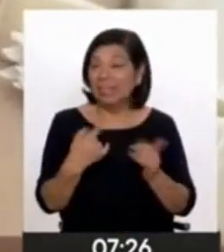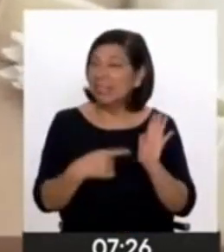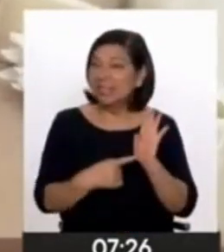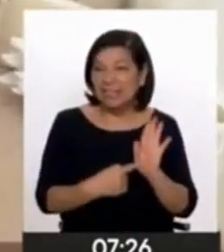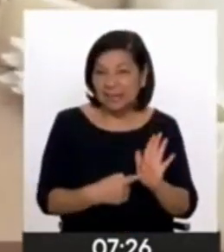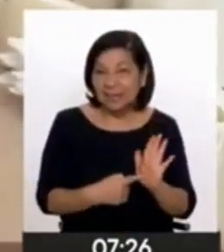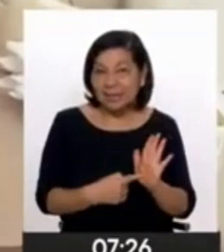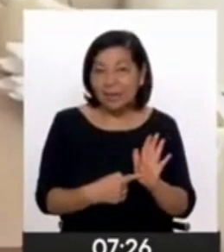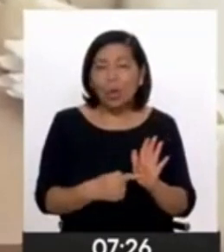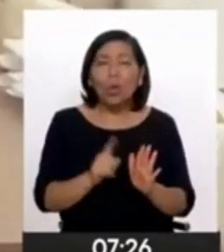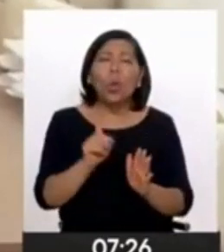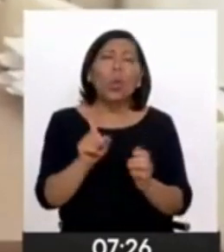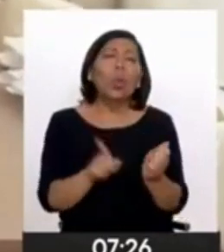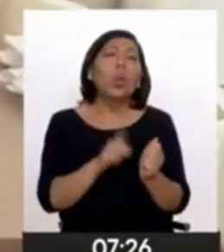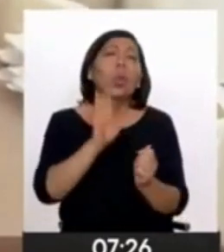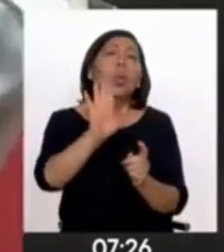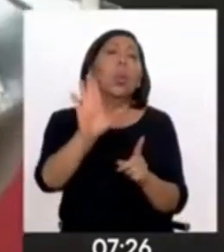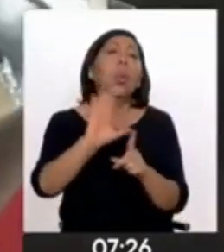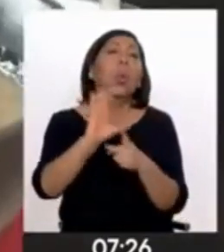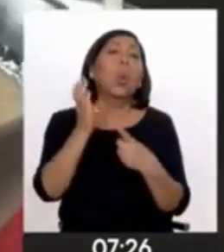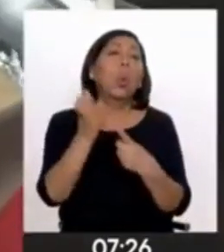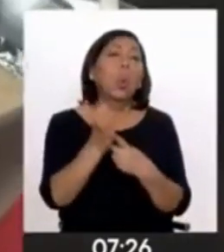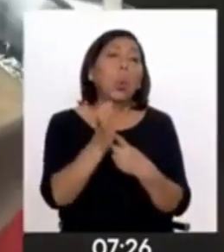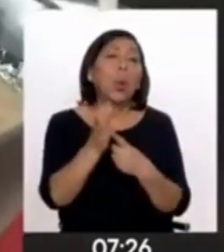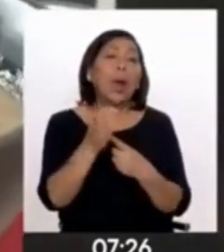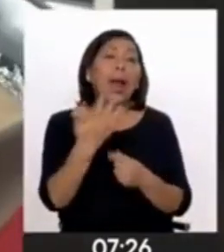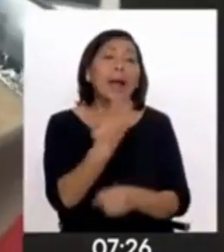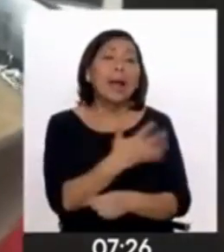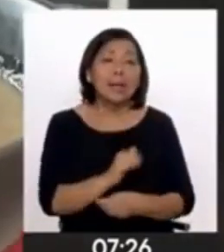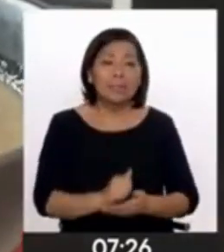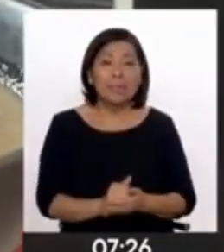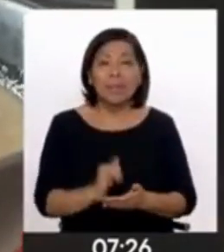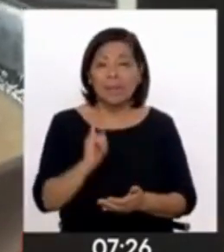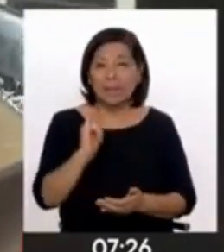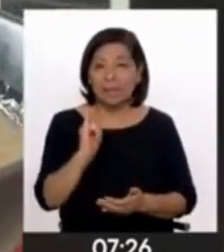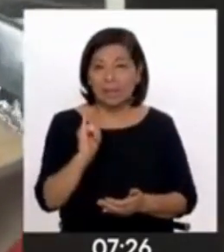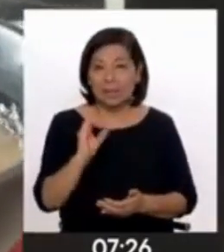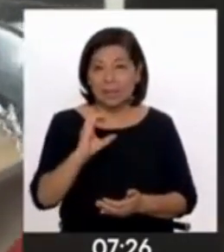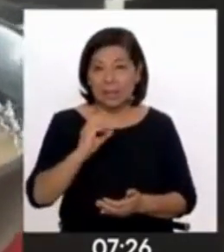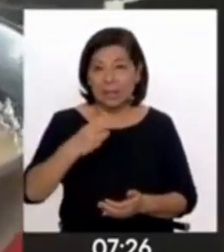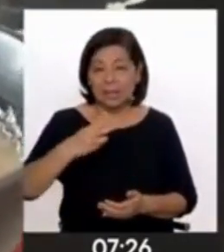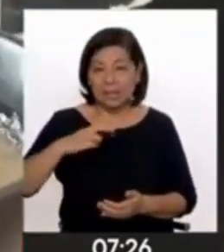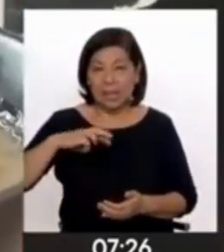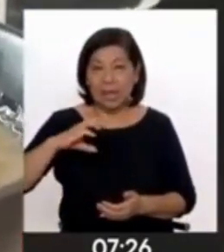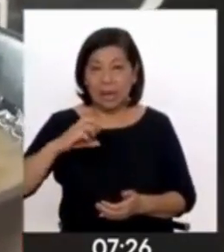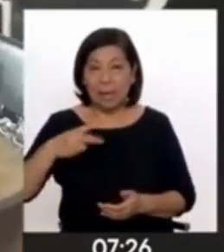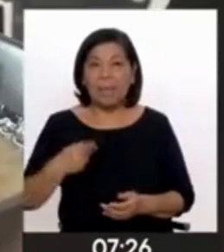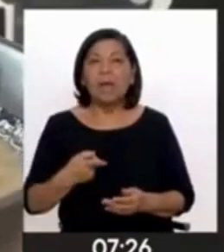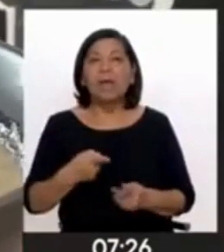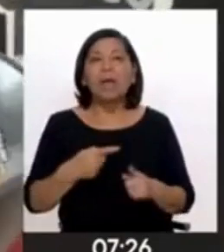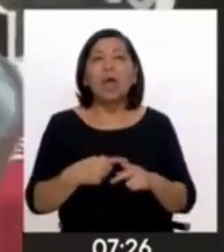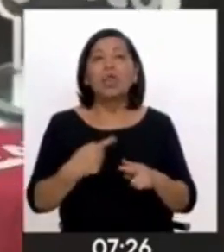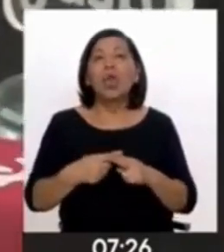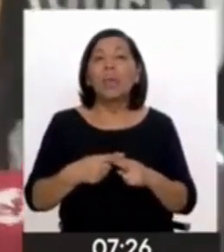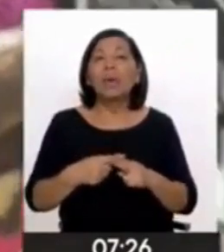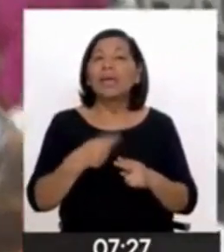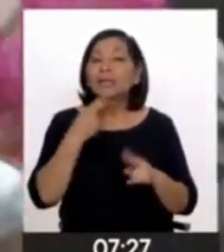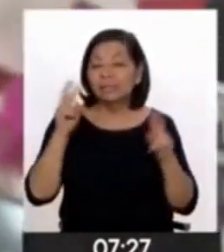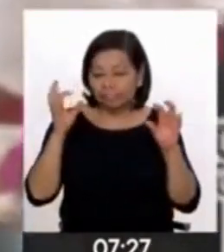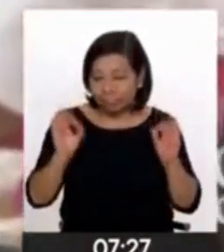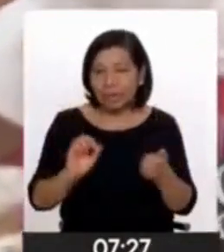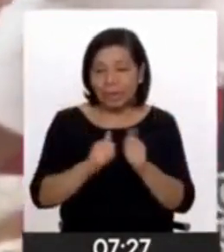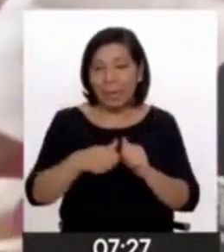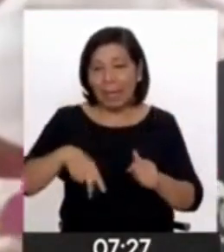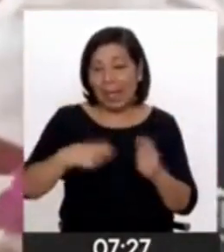refleja nuestra biodiversidad cultural. El Inchicapi, nombre en quechua que significa sopa de maní, es el